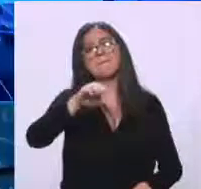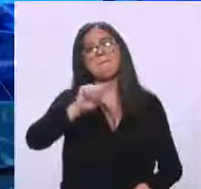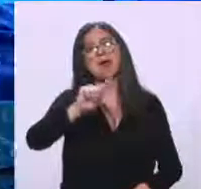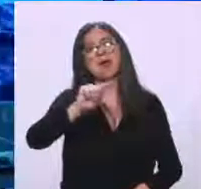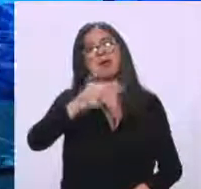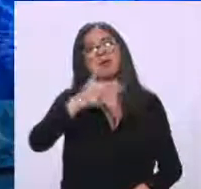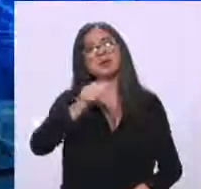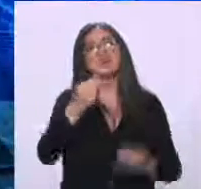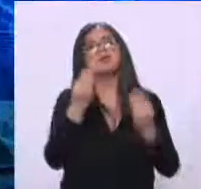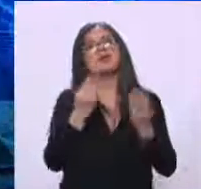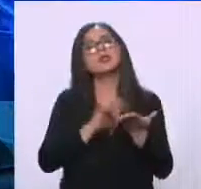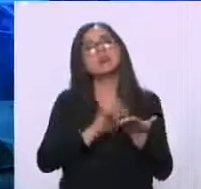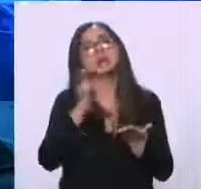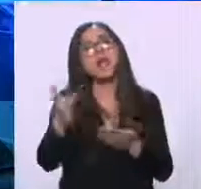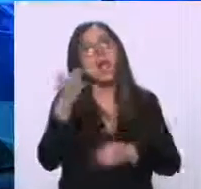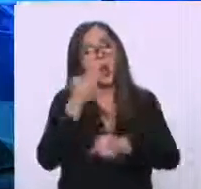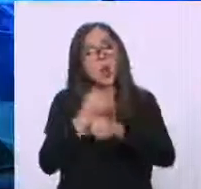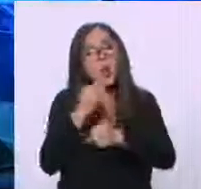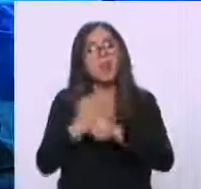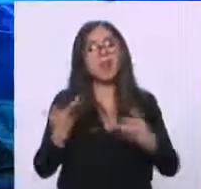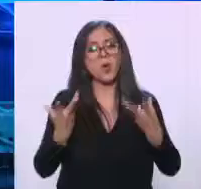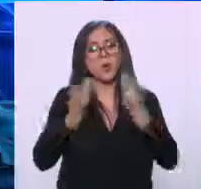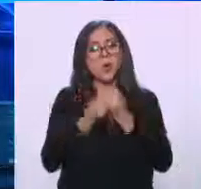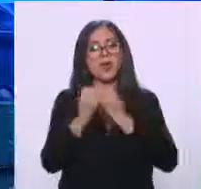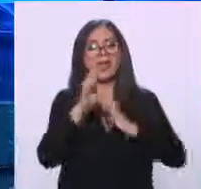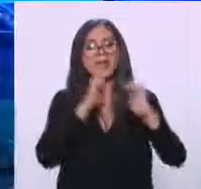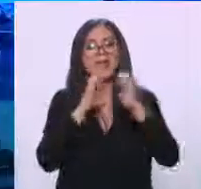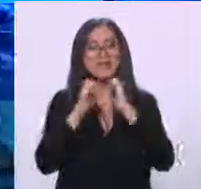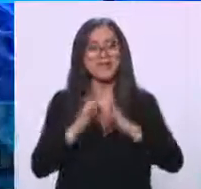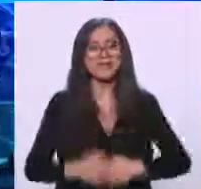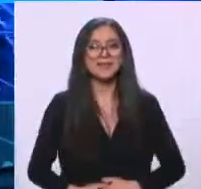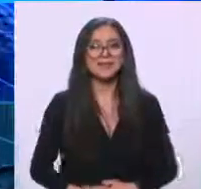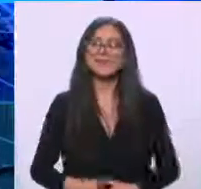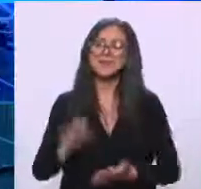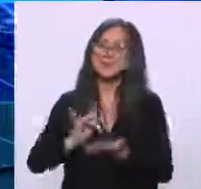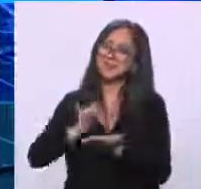saludado esta noche. Muchísimas gracias por acompañarnos. Gracias a ti, Juan. Buenas noches. Muy buenas.